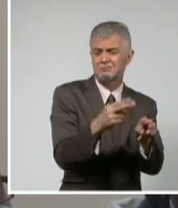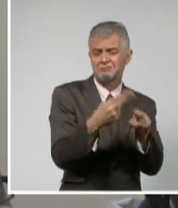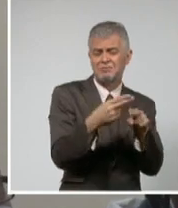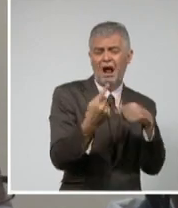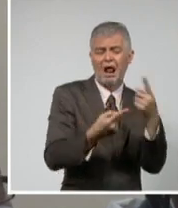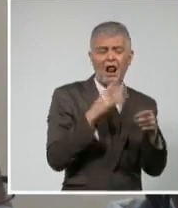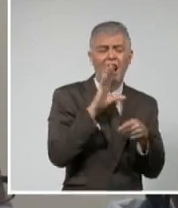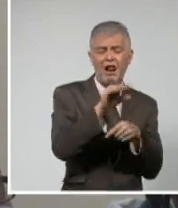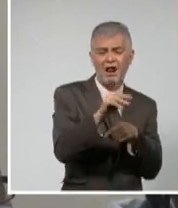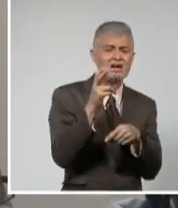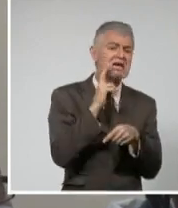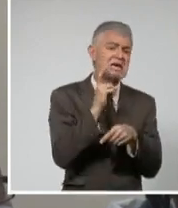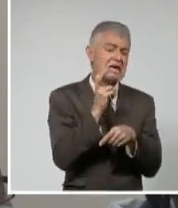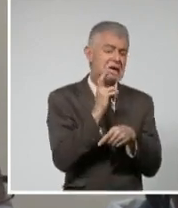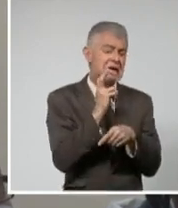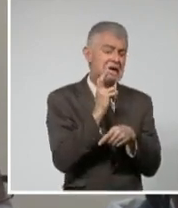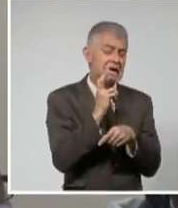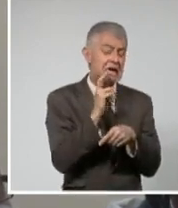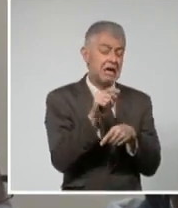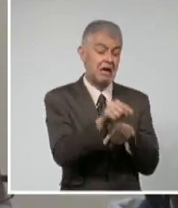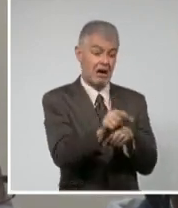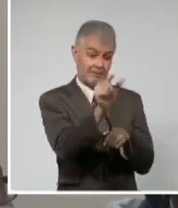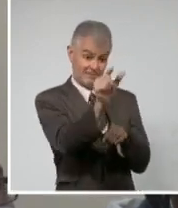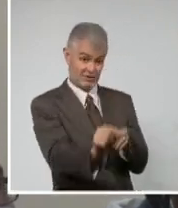doctor Cuban, cuando el paciente,